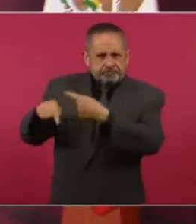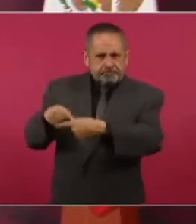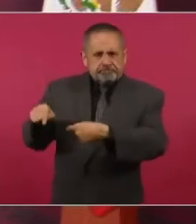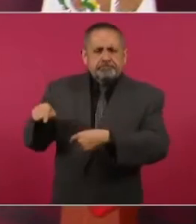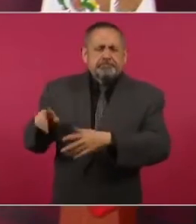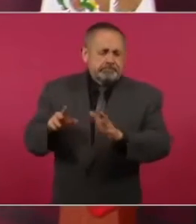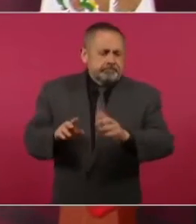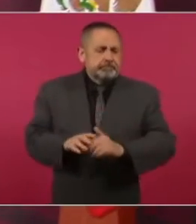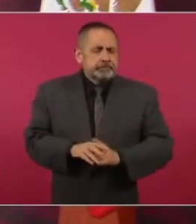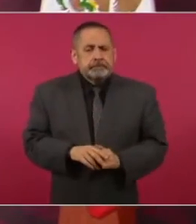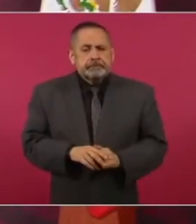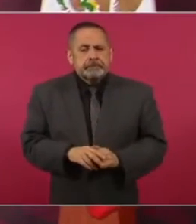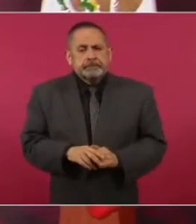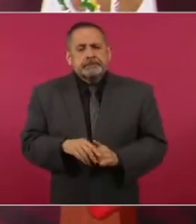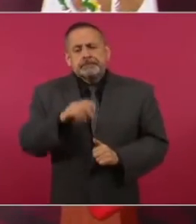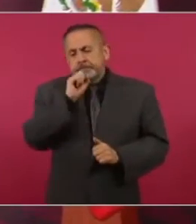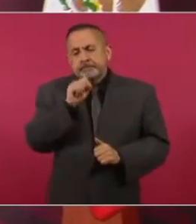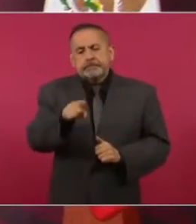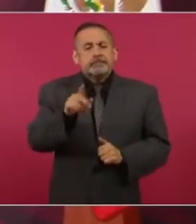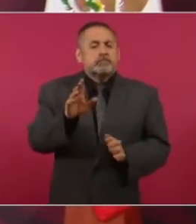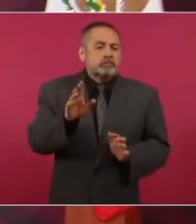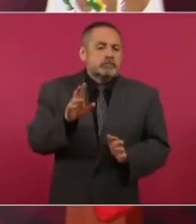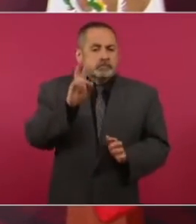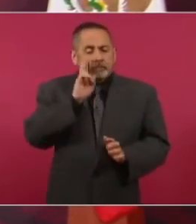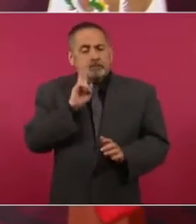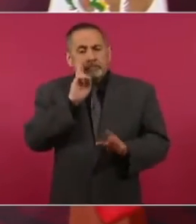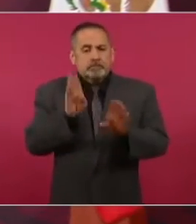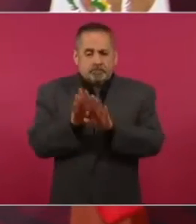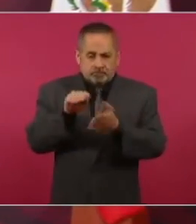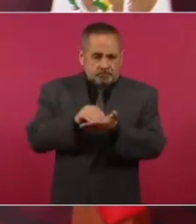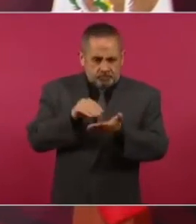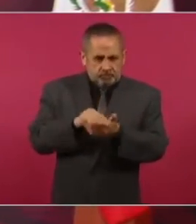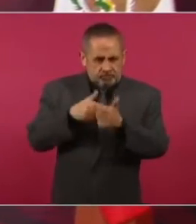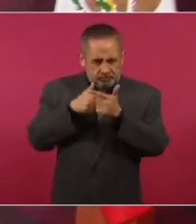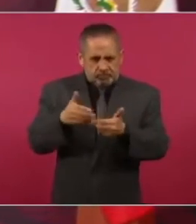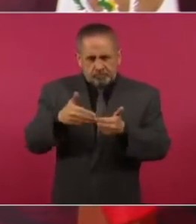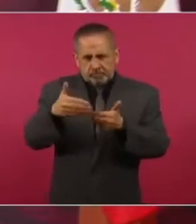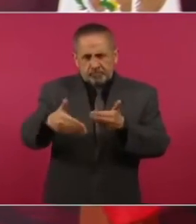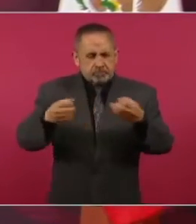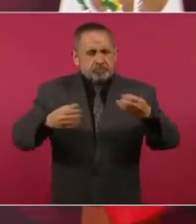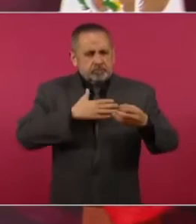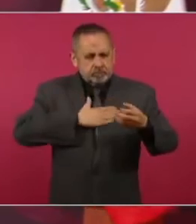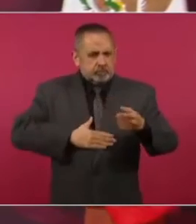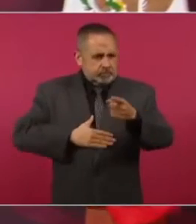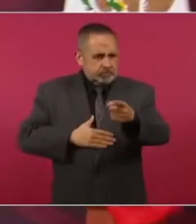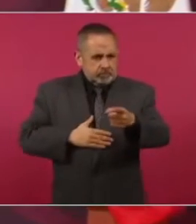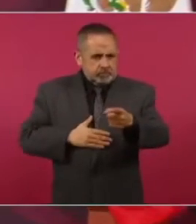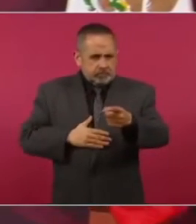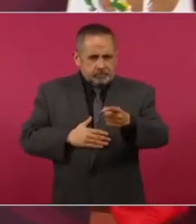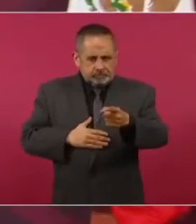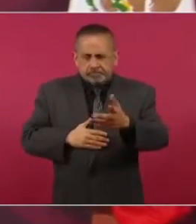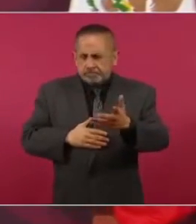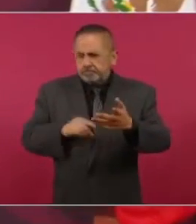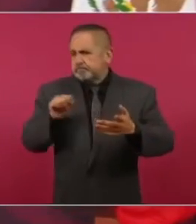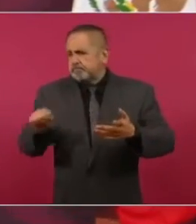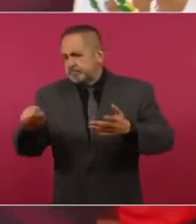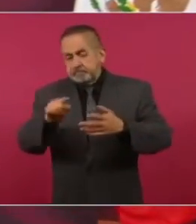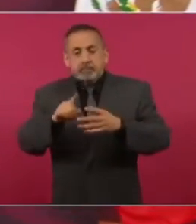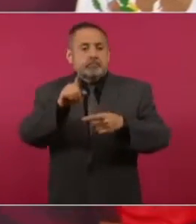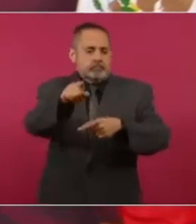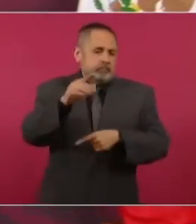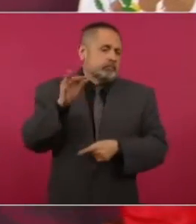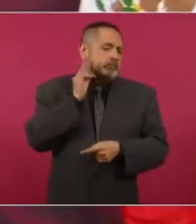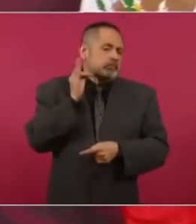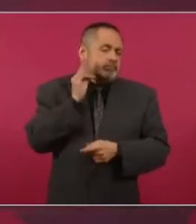allá y vamos también a seguir haciendo justicia, ¿no?, en todos los casos. La Fiscalía